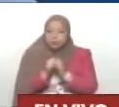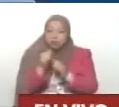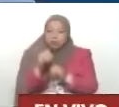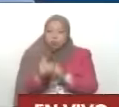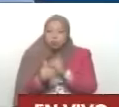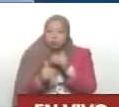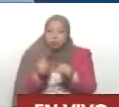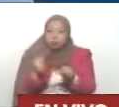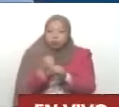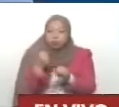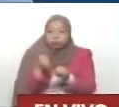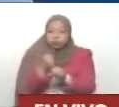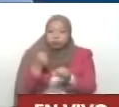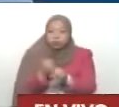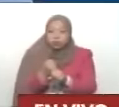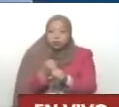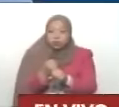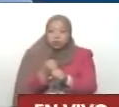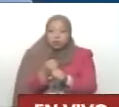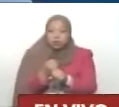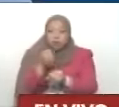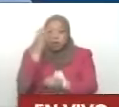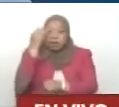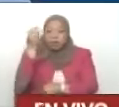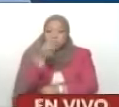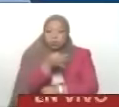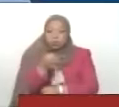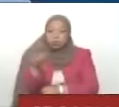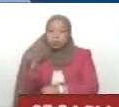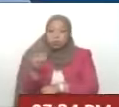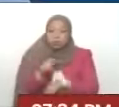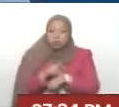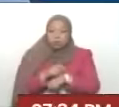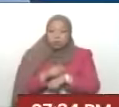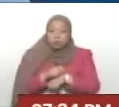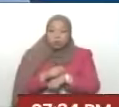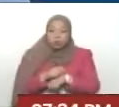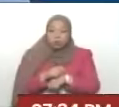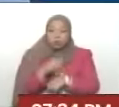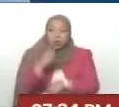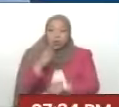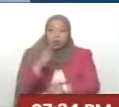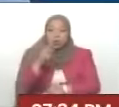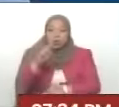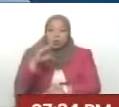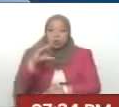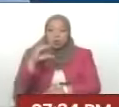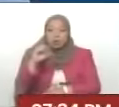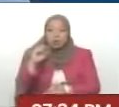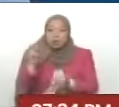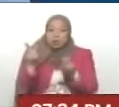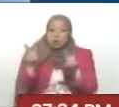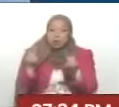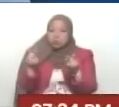dando. El tiempo de Dios es perfecto. Los BRICS es el mundo nuevo.